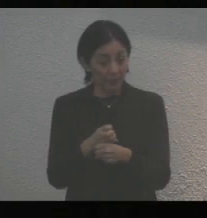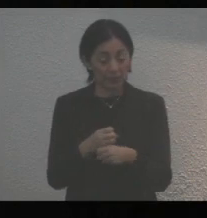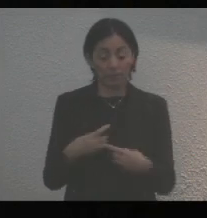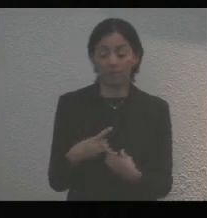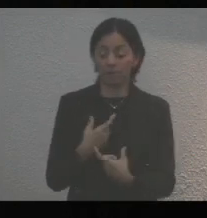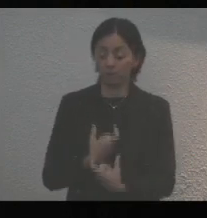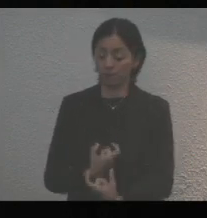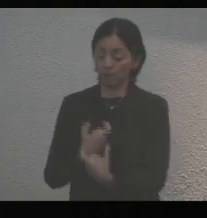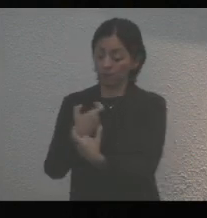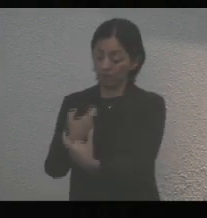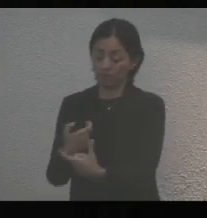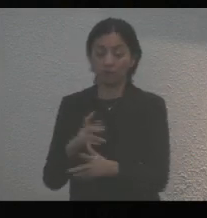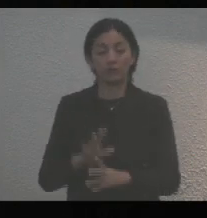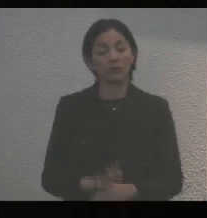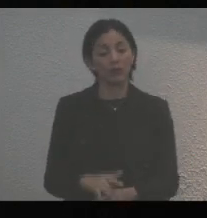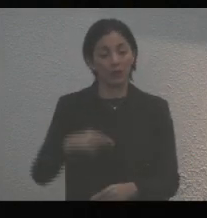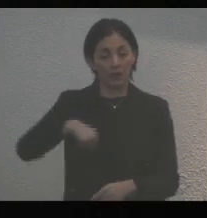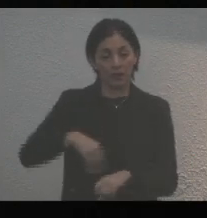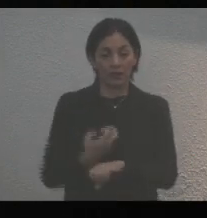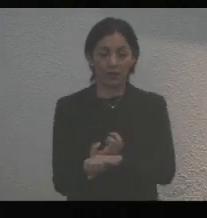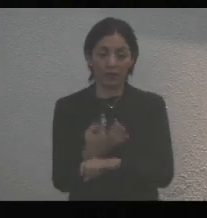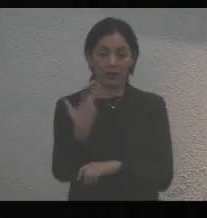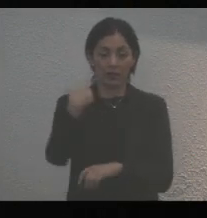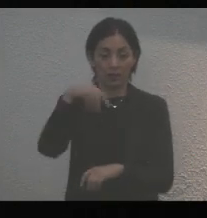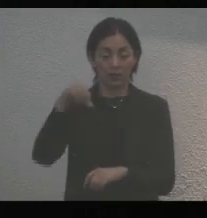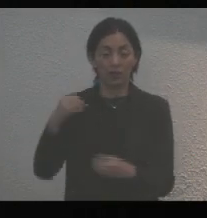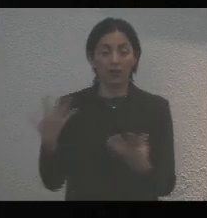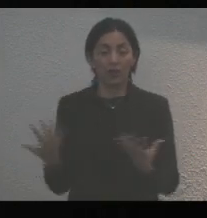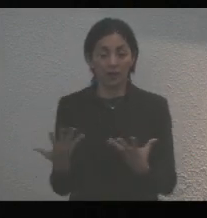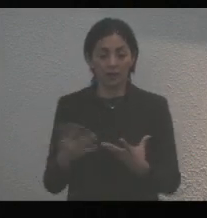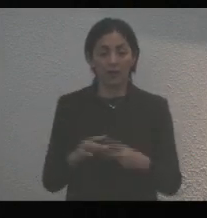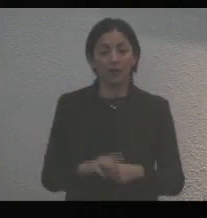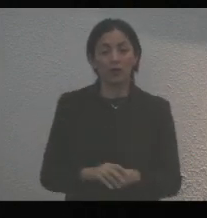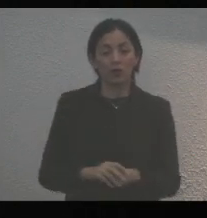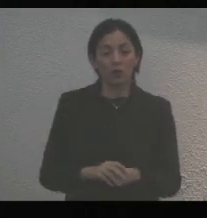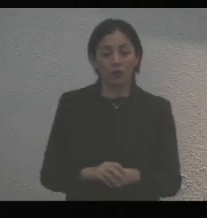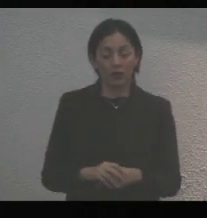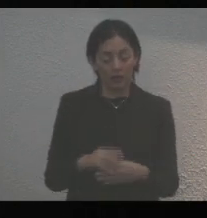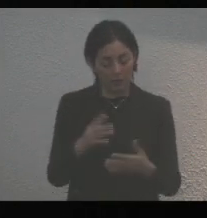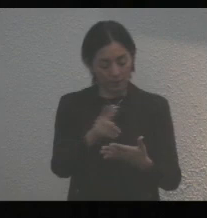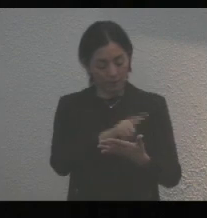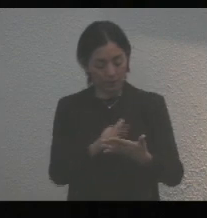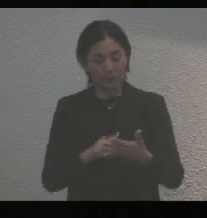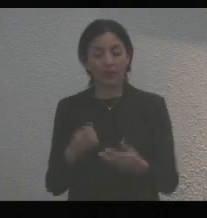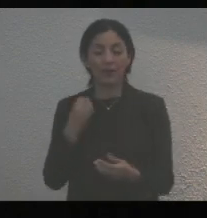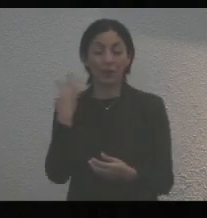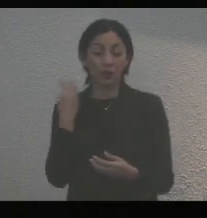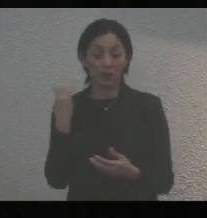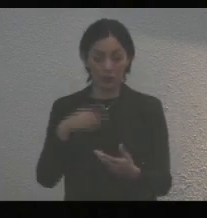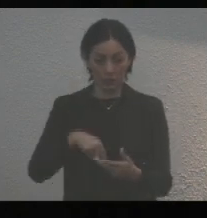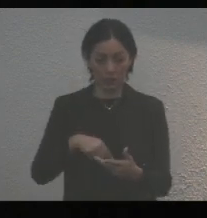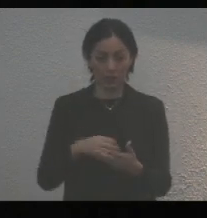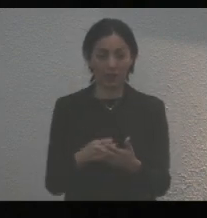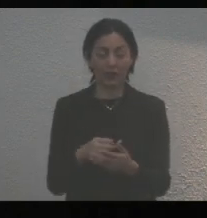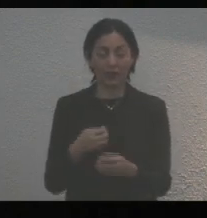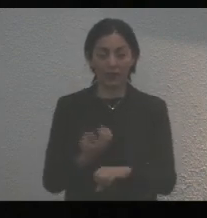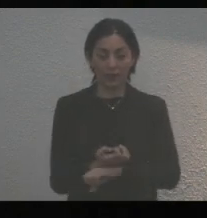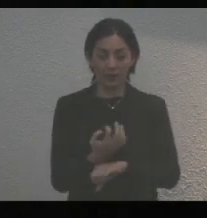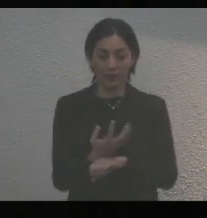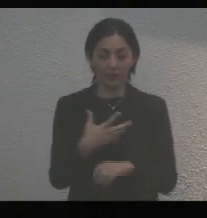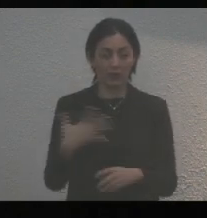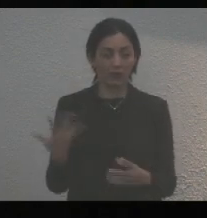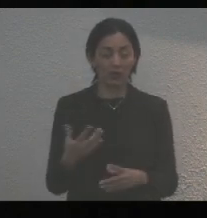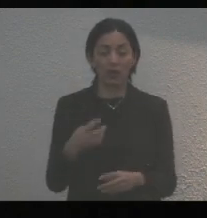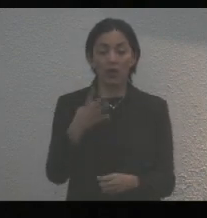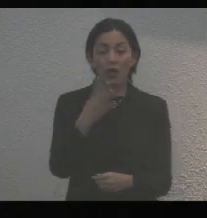la Medalla al Mérito Policial de Quintana Roo se hará por conducto de la legislatura del Estado y se llevará a cabo